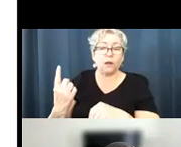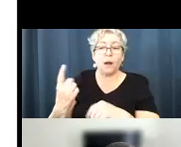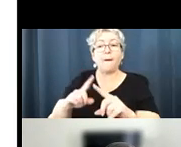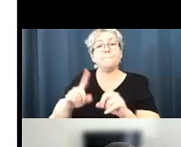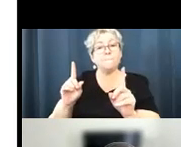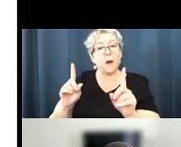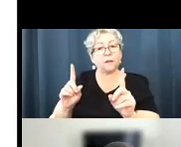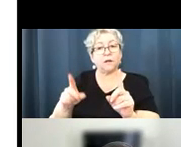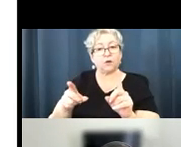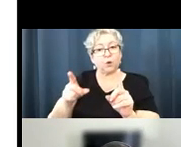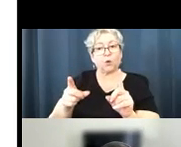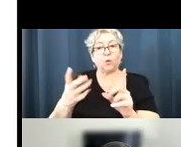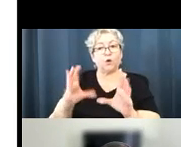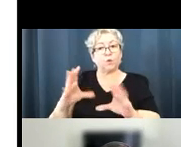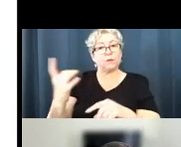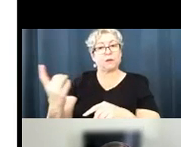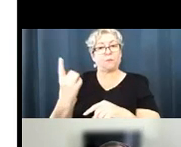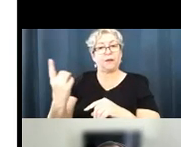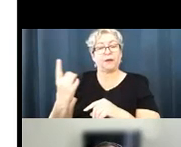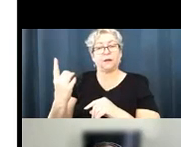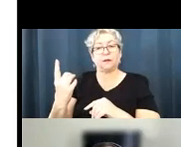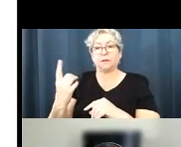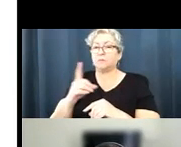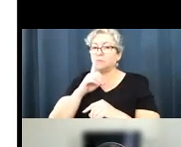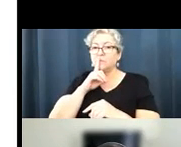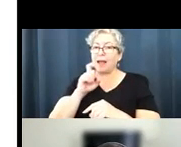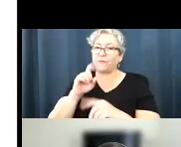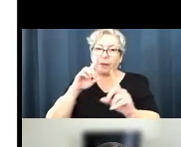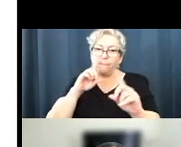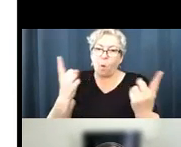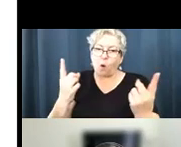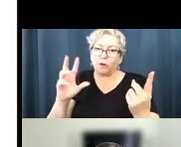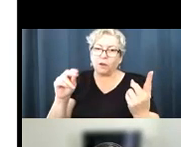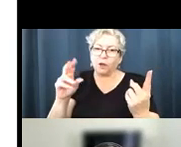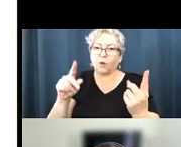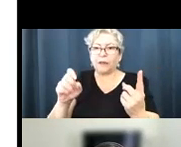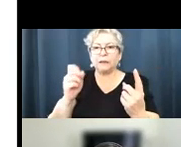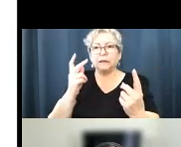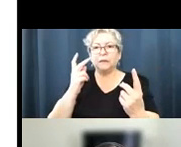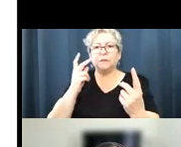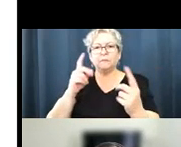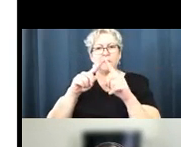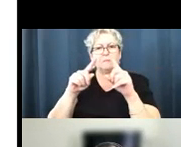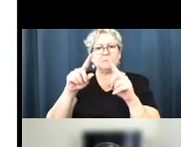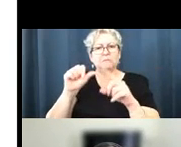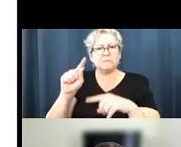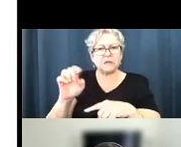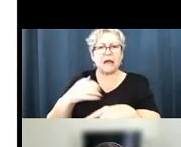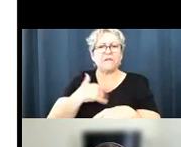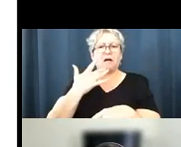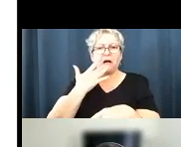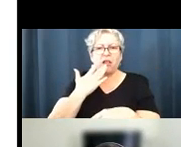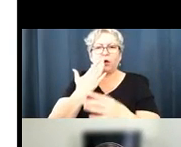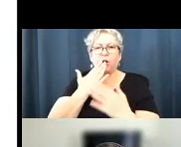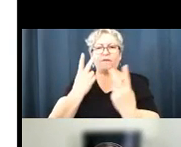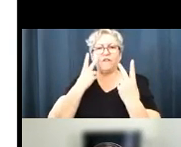más beneficioso para todo el mundo. Pero si usted sí va a hacer algo, no tiene que ser aburrido. Su sitio puede tener color,